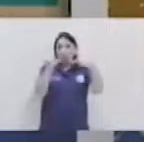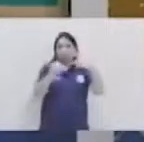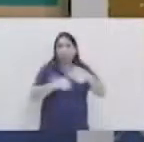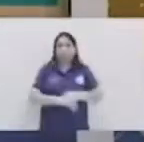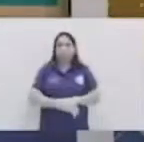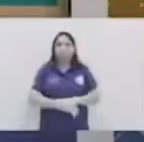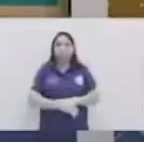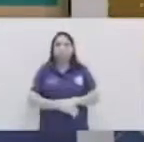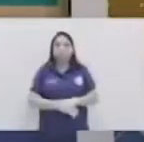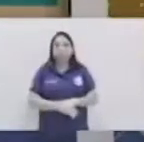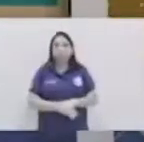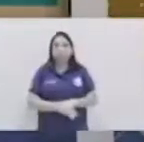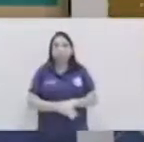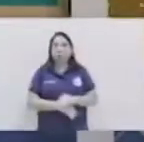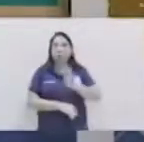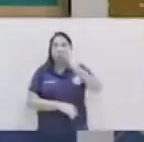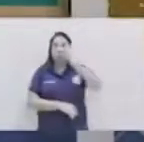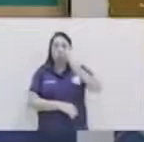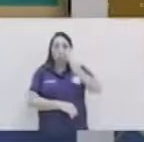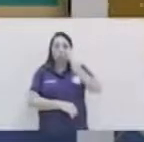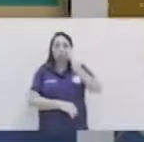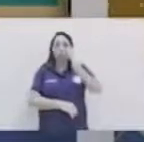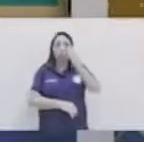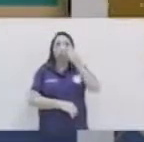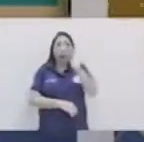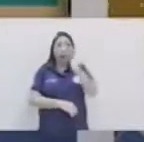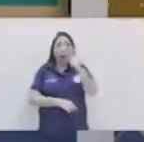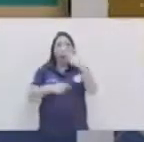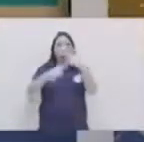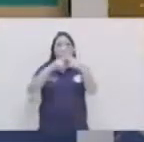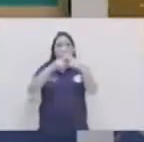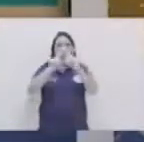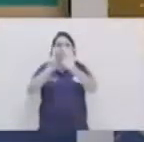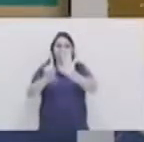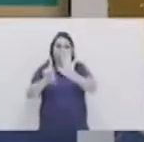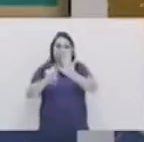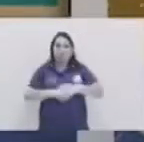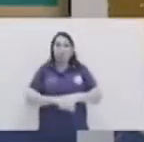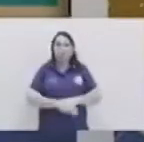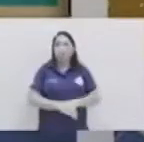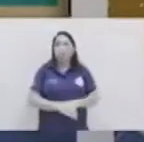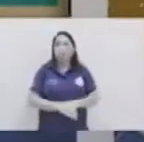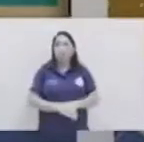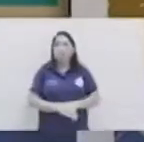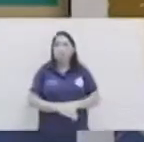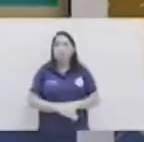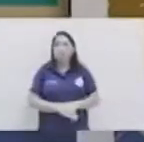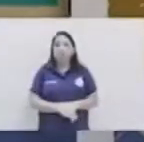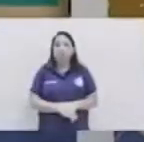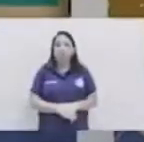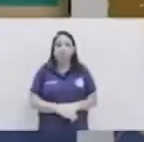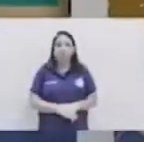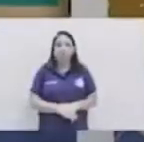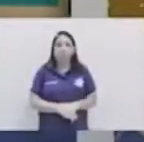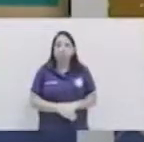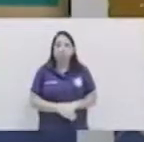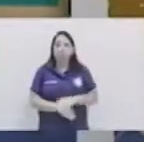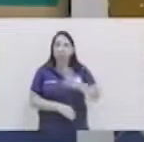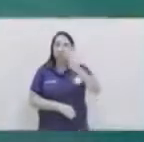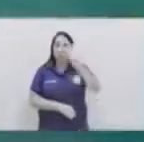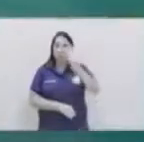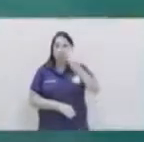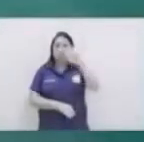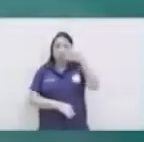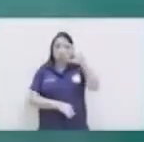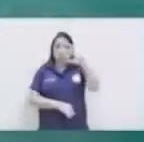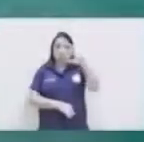4a por c. Me quedaría entonces 4 por A,